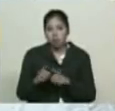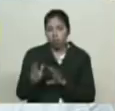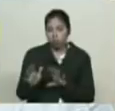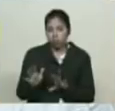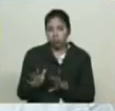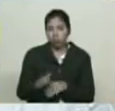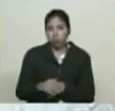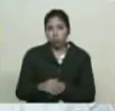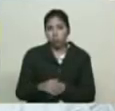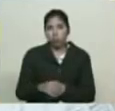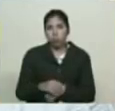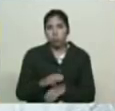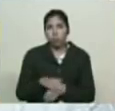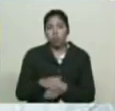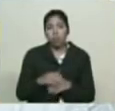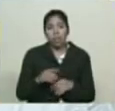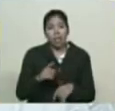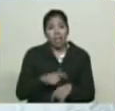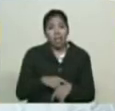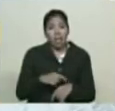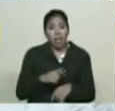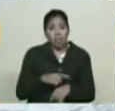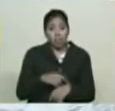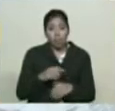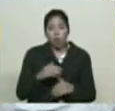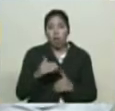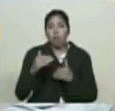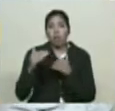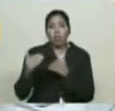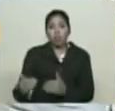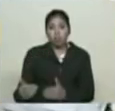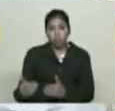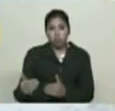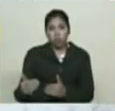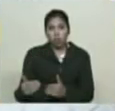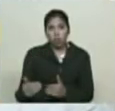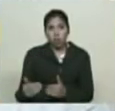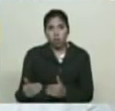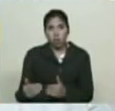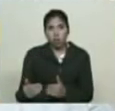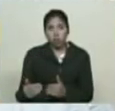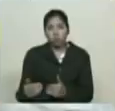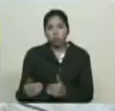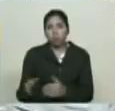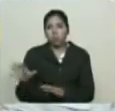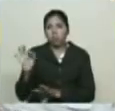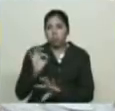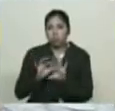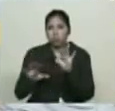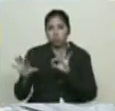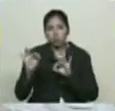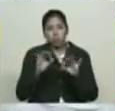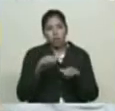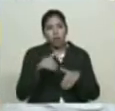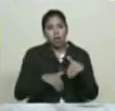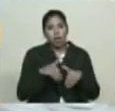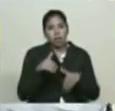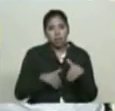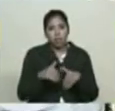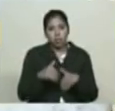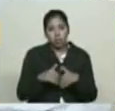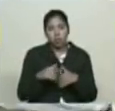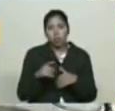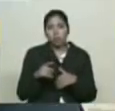las elecciones para renovar el Parlamento Nacional, para elegir una nueva